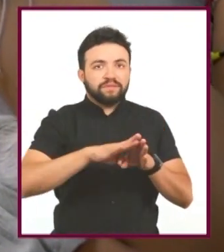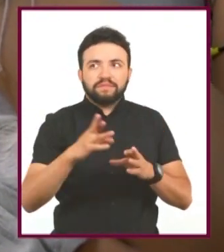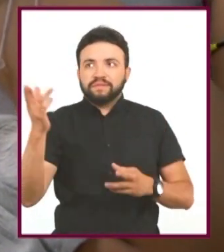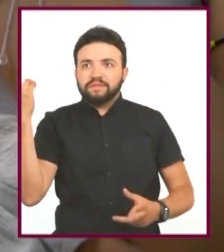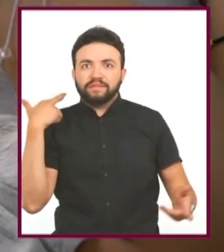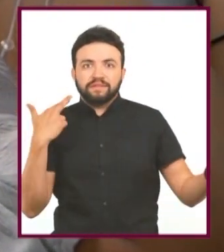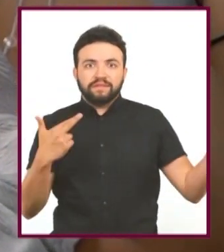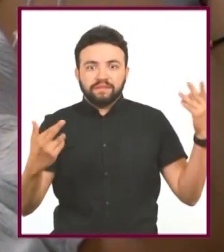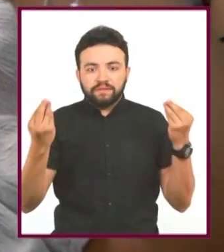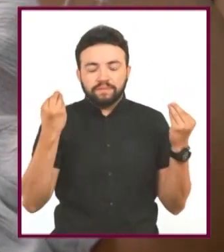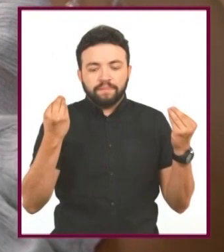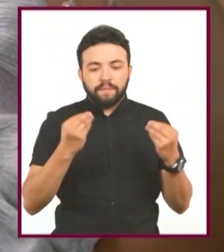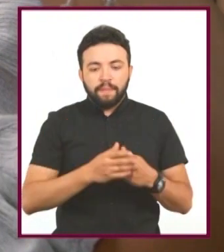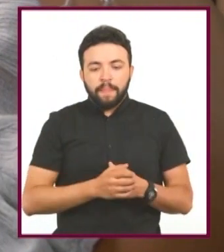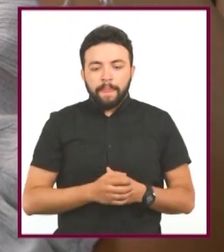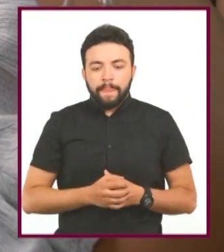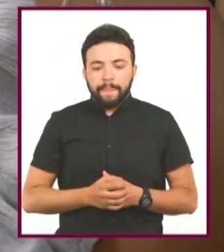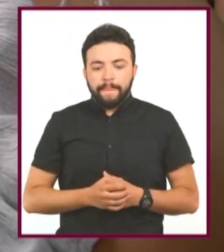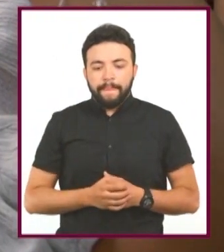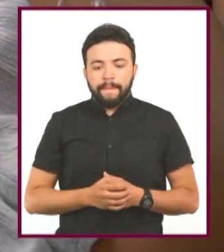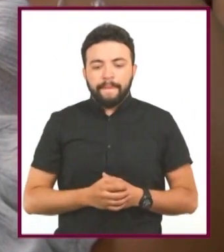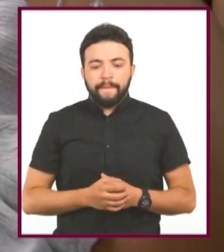sonidos.